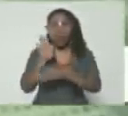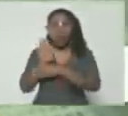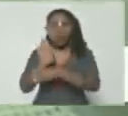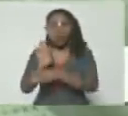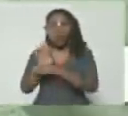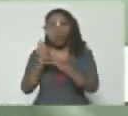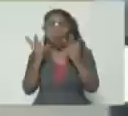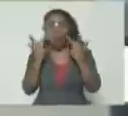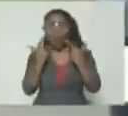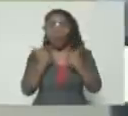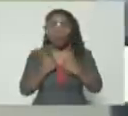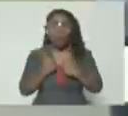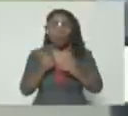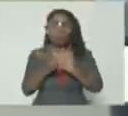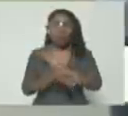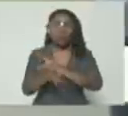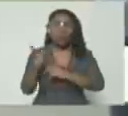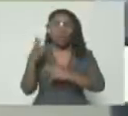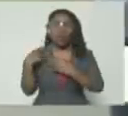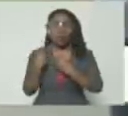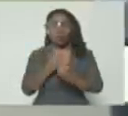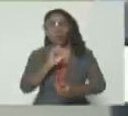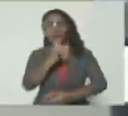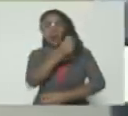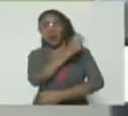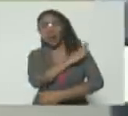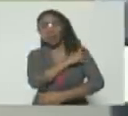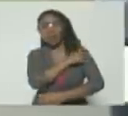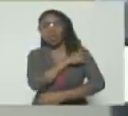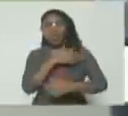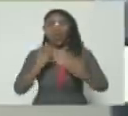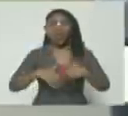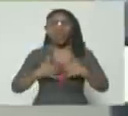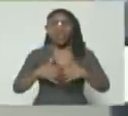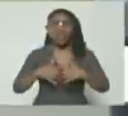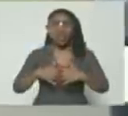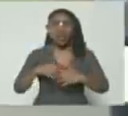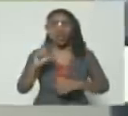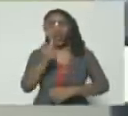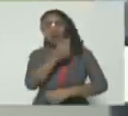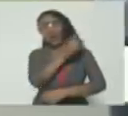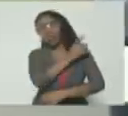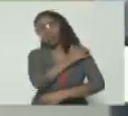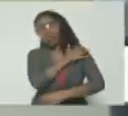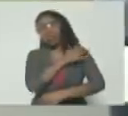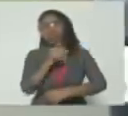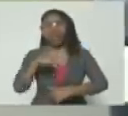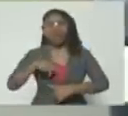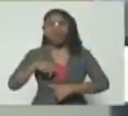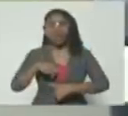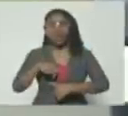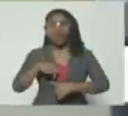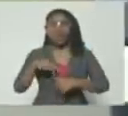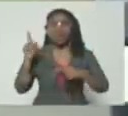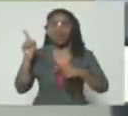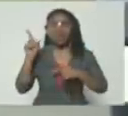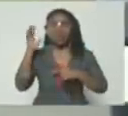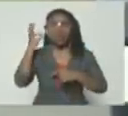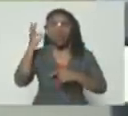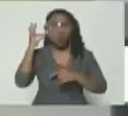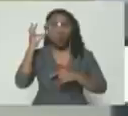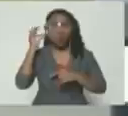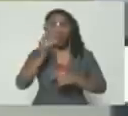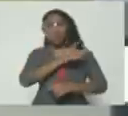Me acompaña el gerente corporativo Alejandro Galvis, la gerente de esta planta, Elni Fratel, y